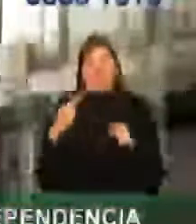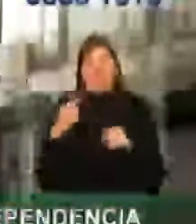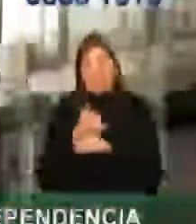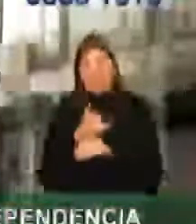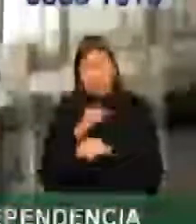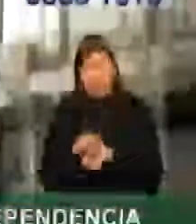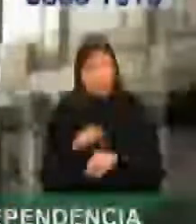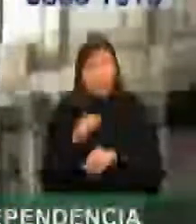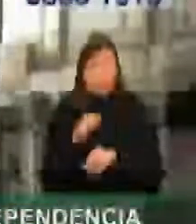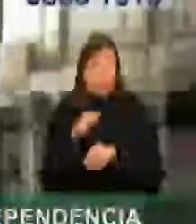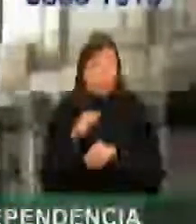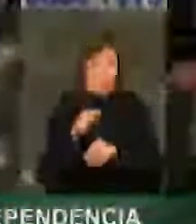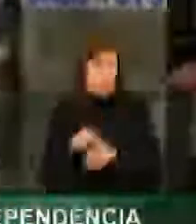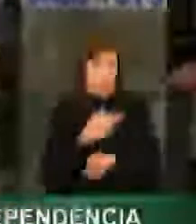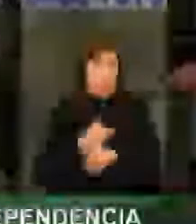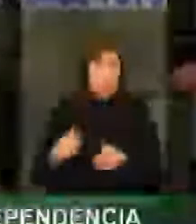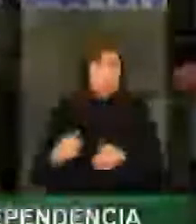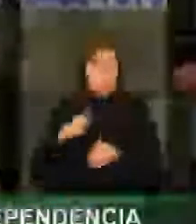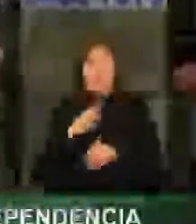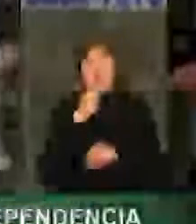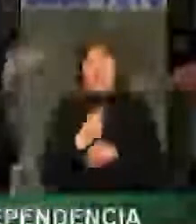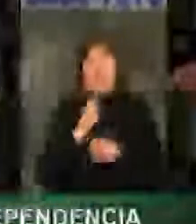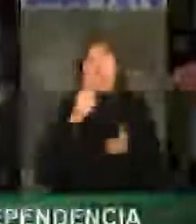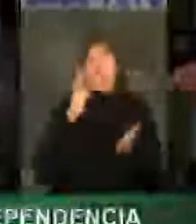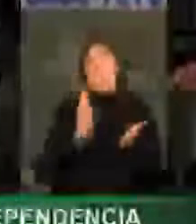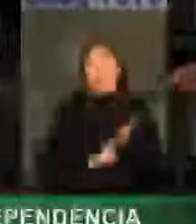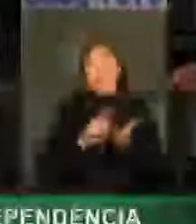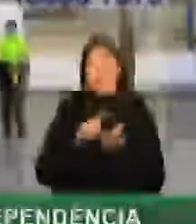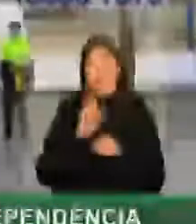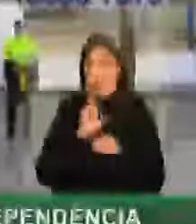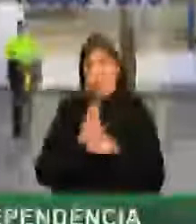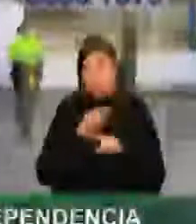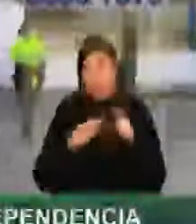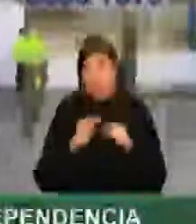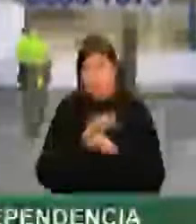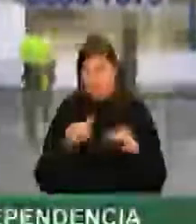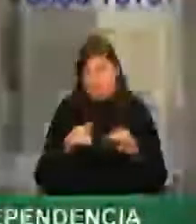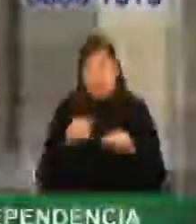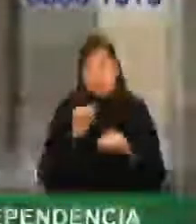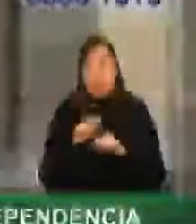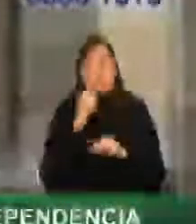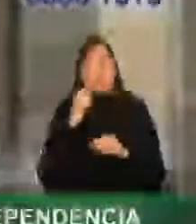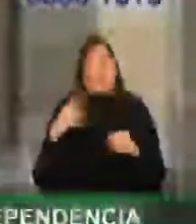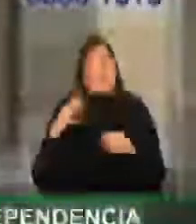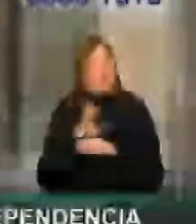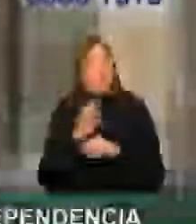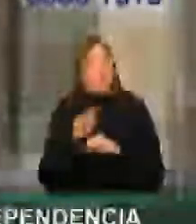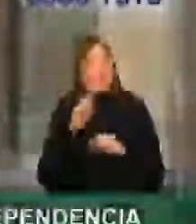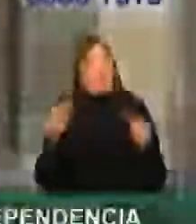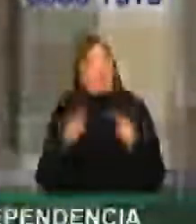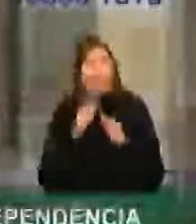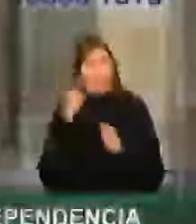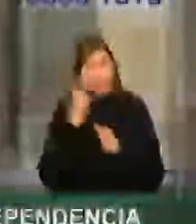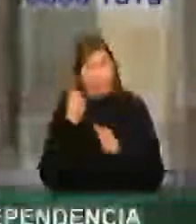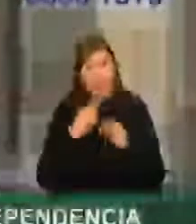para elevar impuestos a la clase media fue avivado por la represión de la policía, rechazada por la comunidad internacional. Más de 60 personas